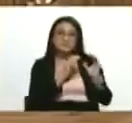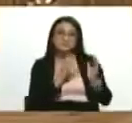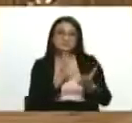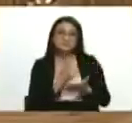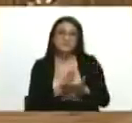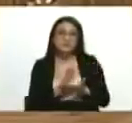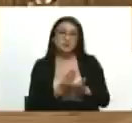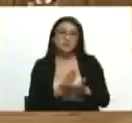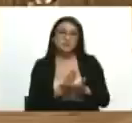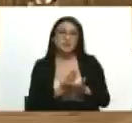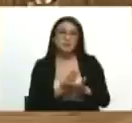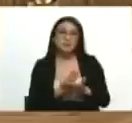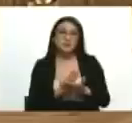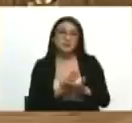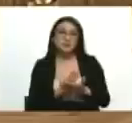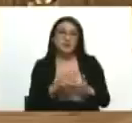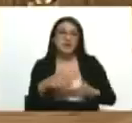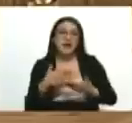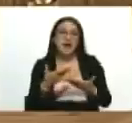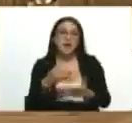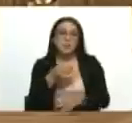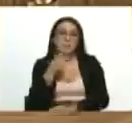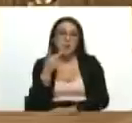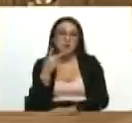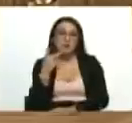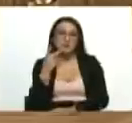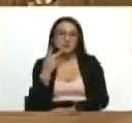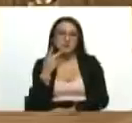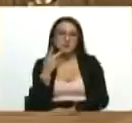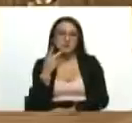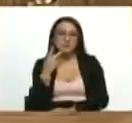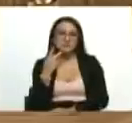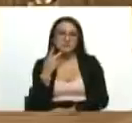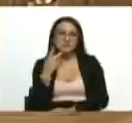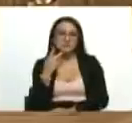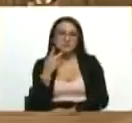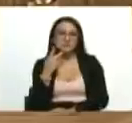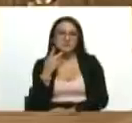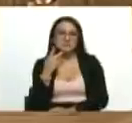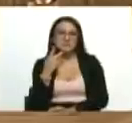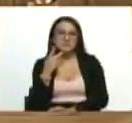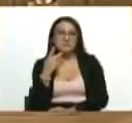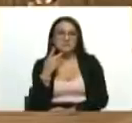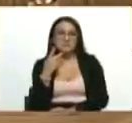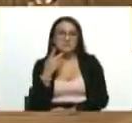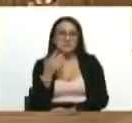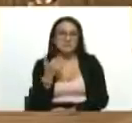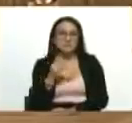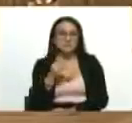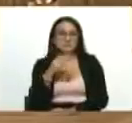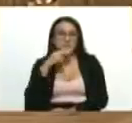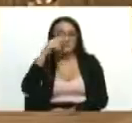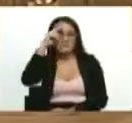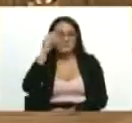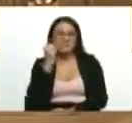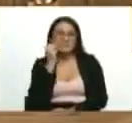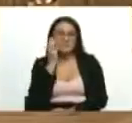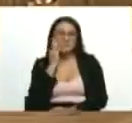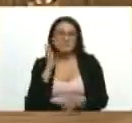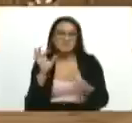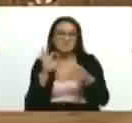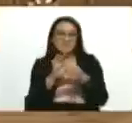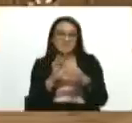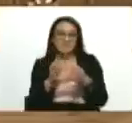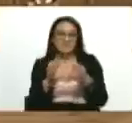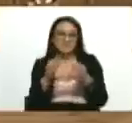siempre regalos políticos por tener progenitores o padrinos vinculados a